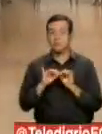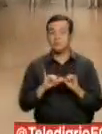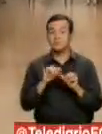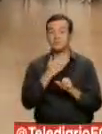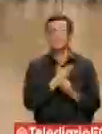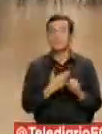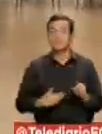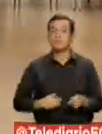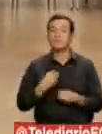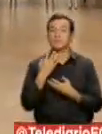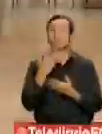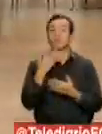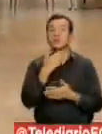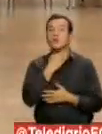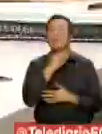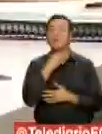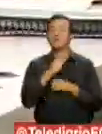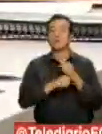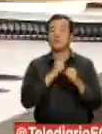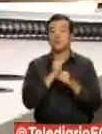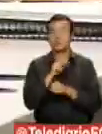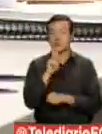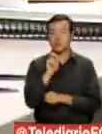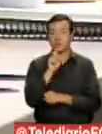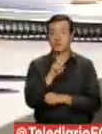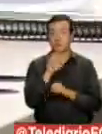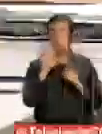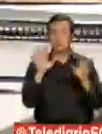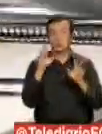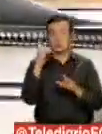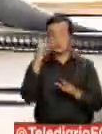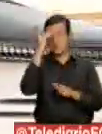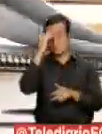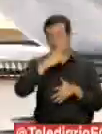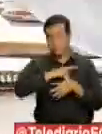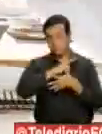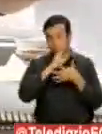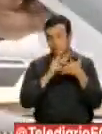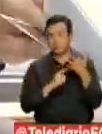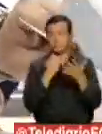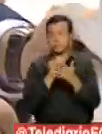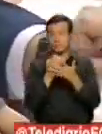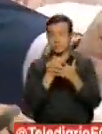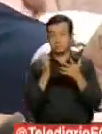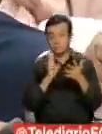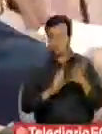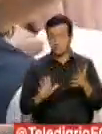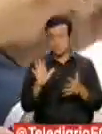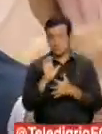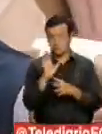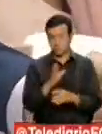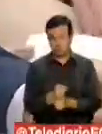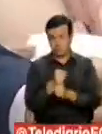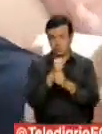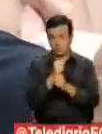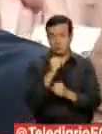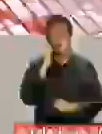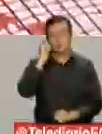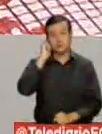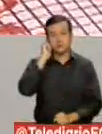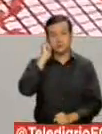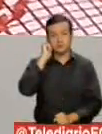jefe de Estado en agosto de 2018, en el que se estableció 11 medidas para salvar la economía ecuatoriana. Valeria Villarroel,